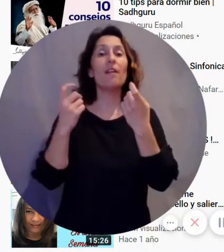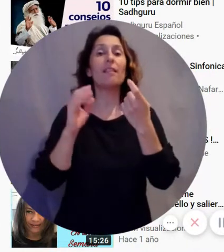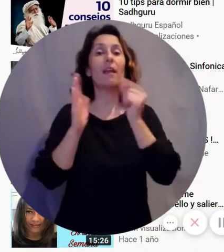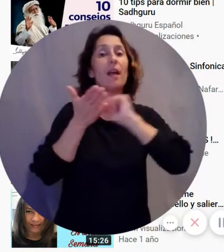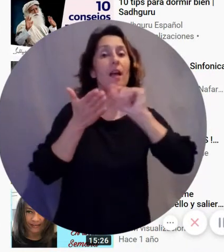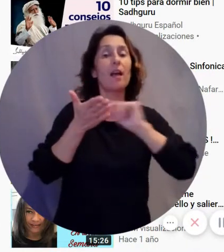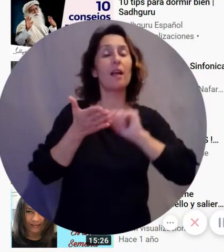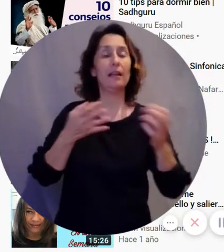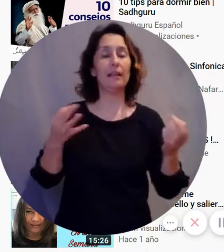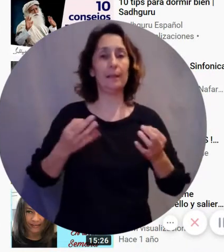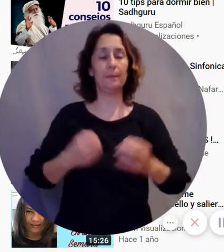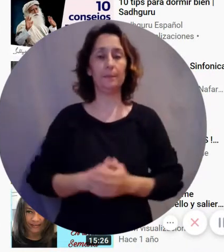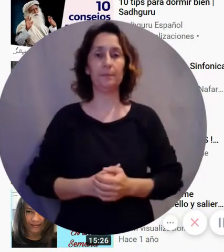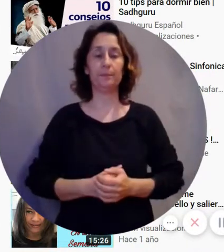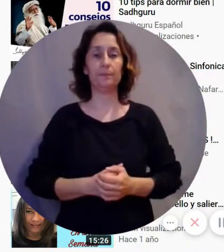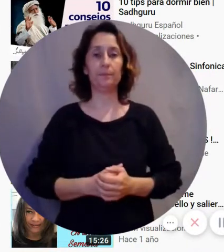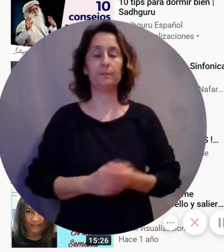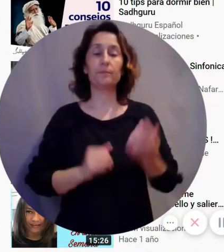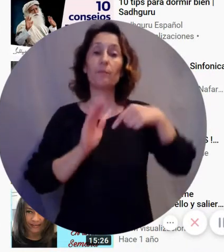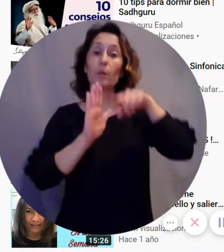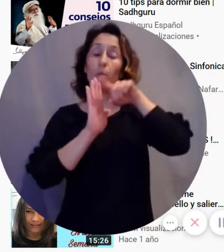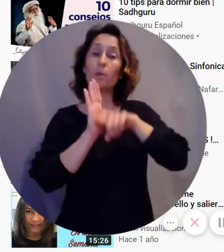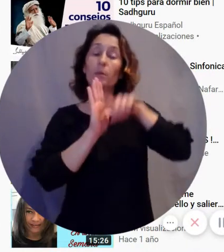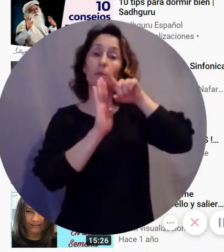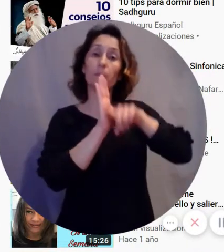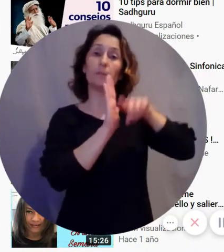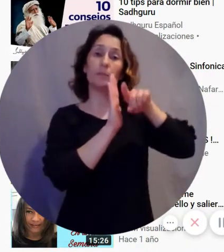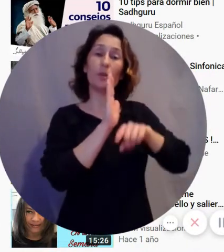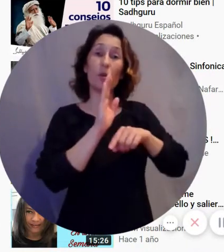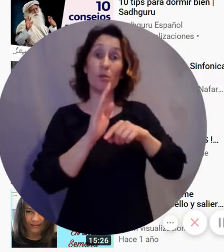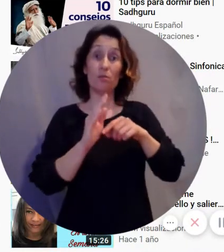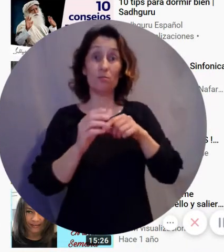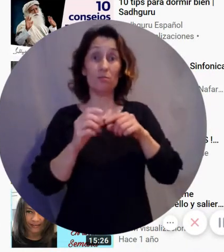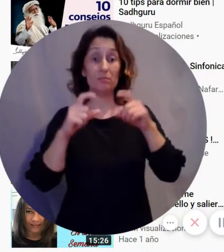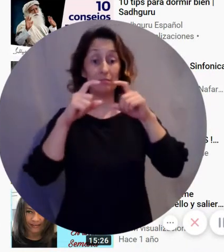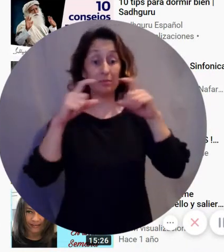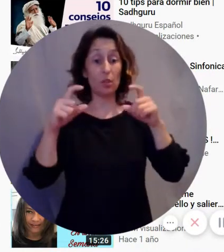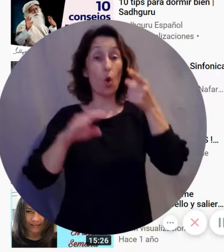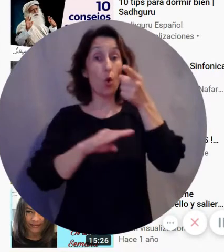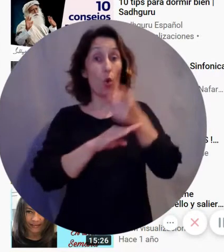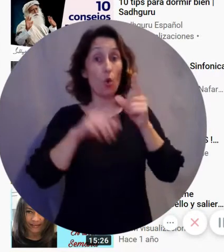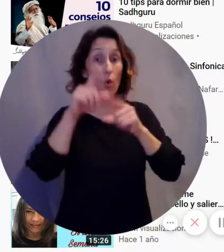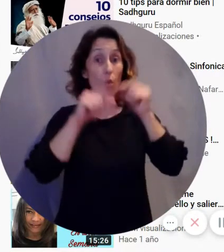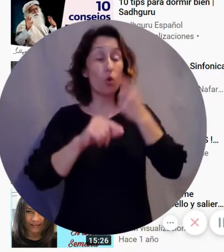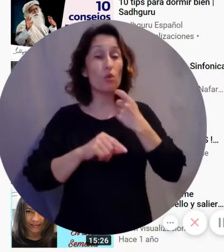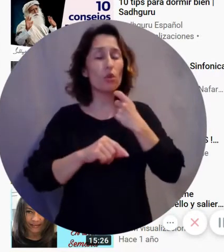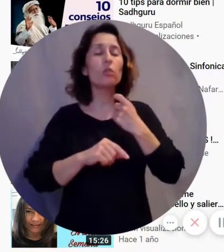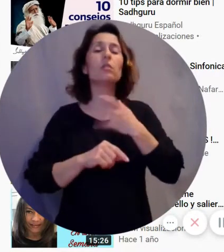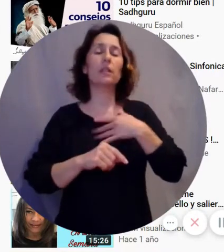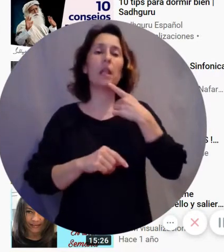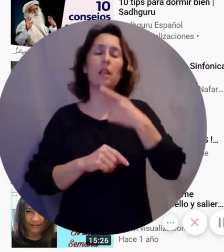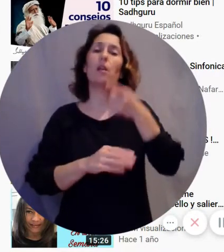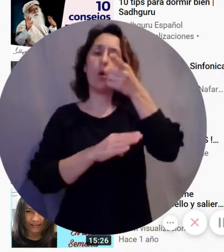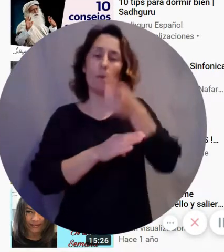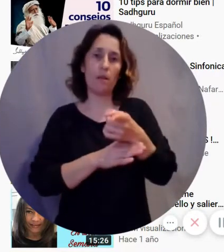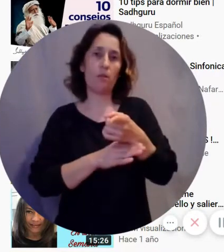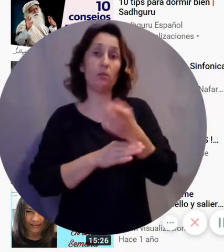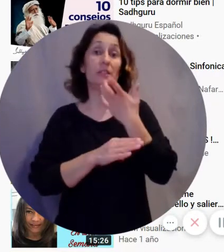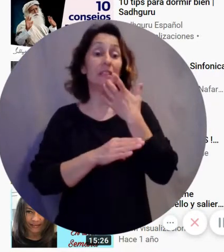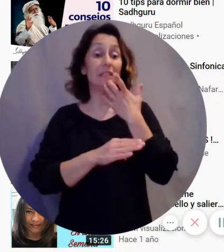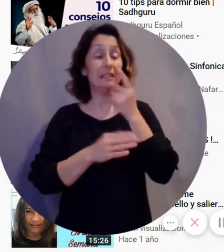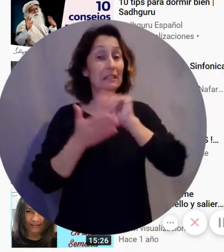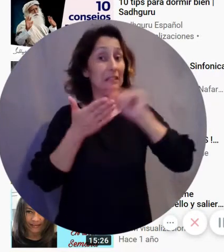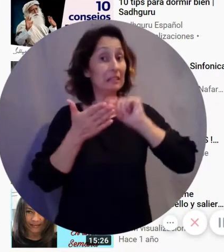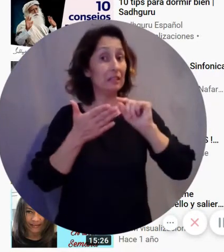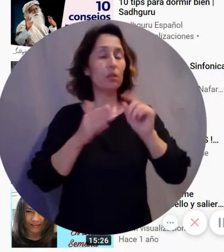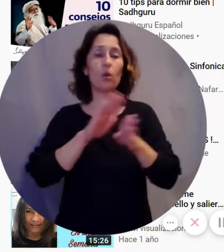lo largo del programa irás viendo que los campos obligatorios tienen un asterisco rojo y no podemos continuar si no los completamos. Además,